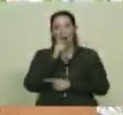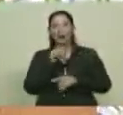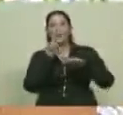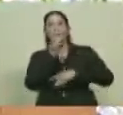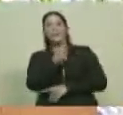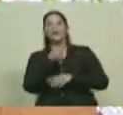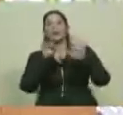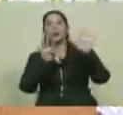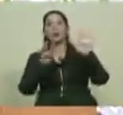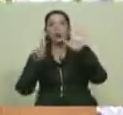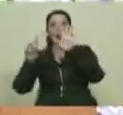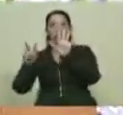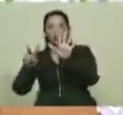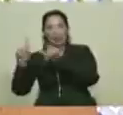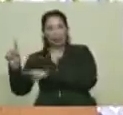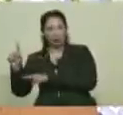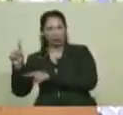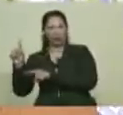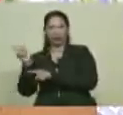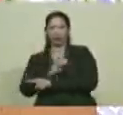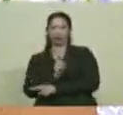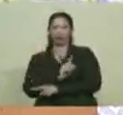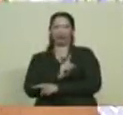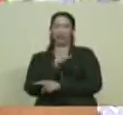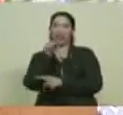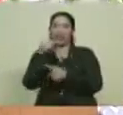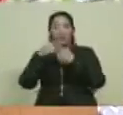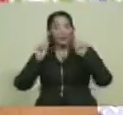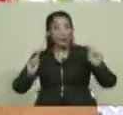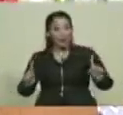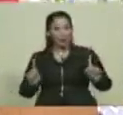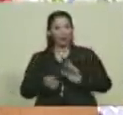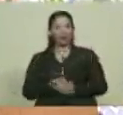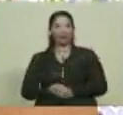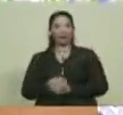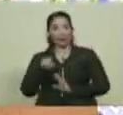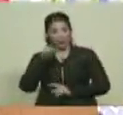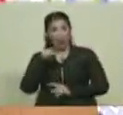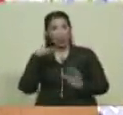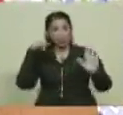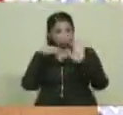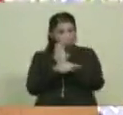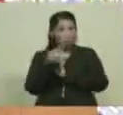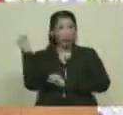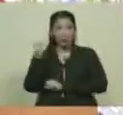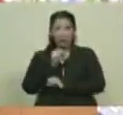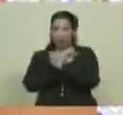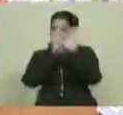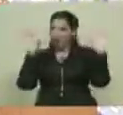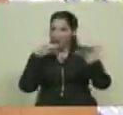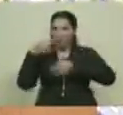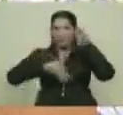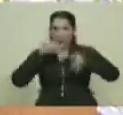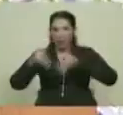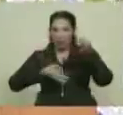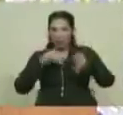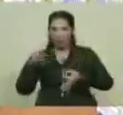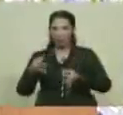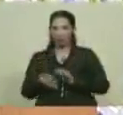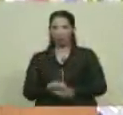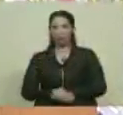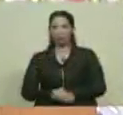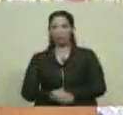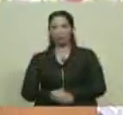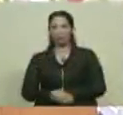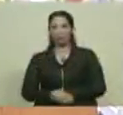modificación más allá de la reforma. Esta constitución lo prevé y lo deja muy claro.